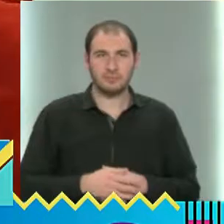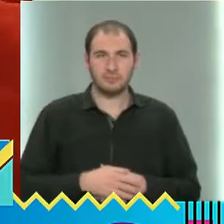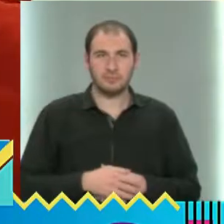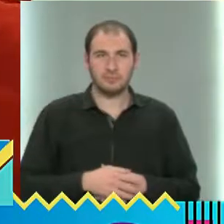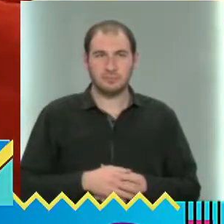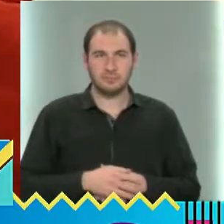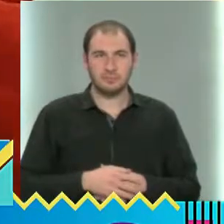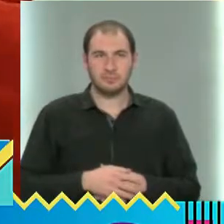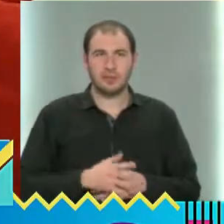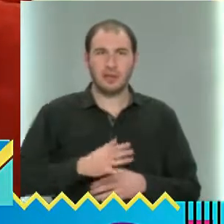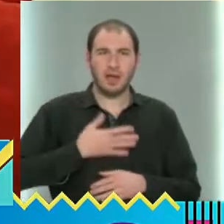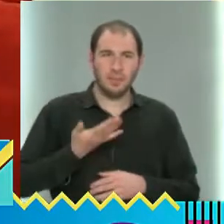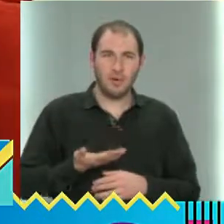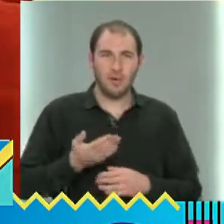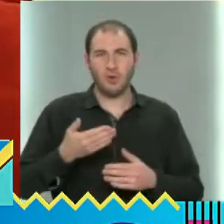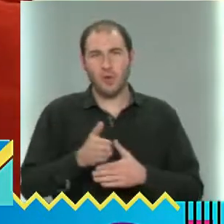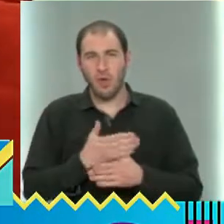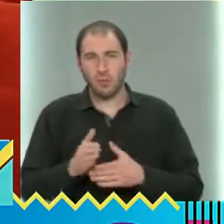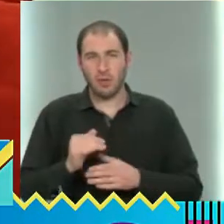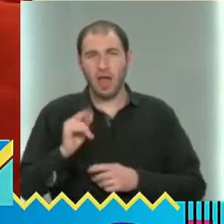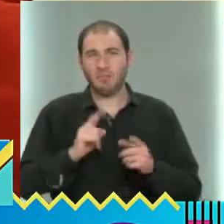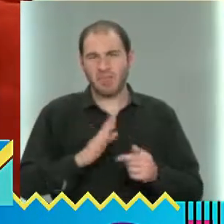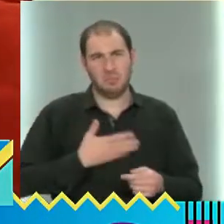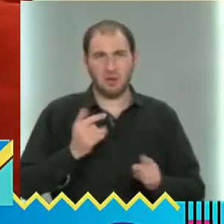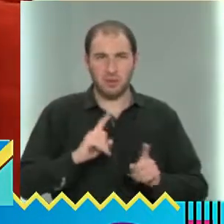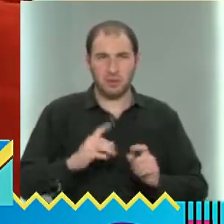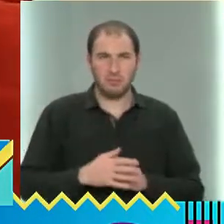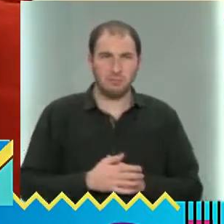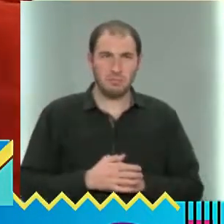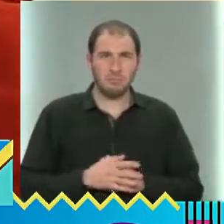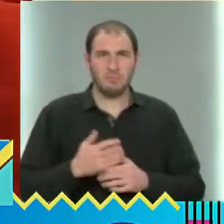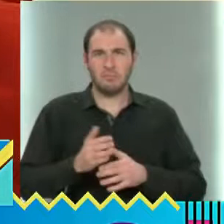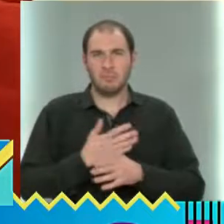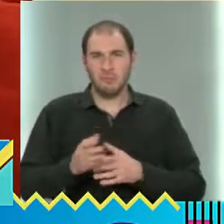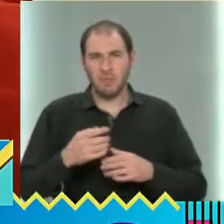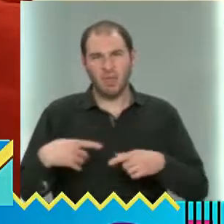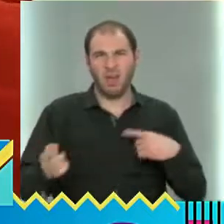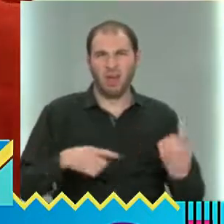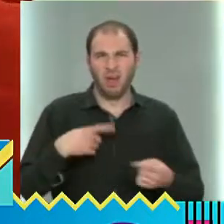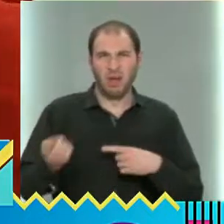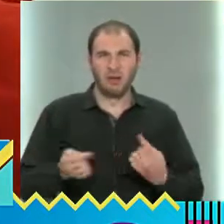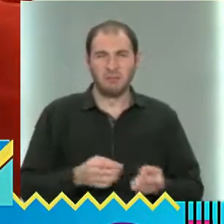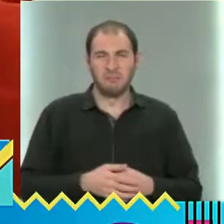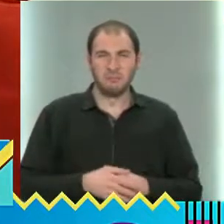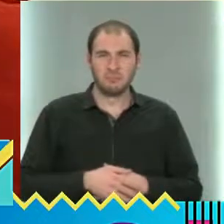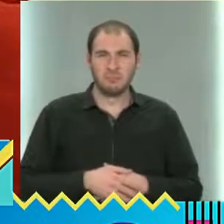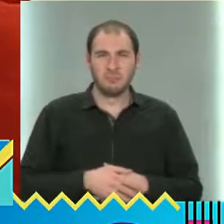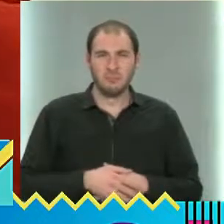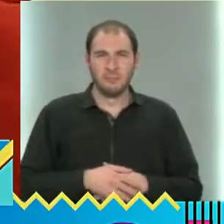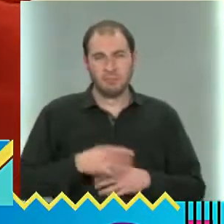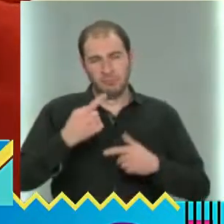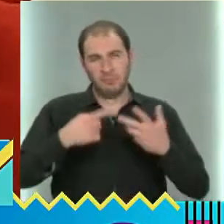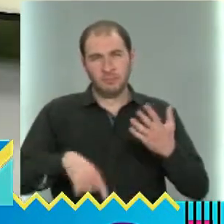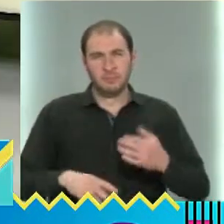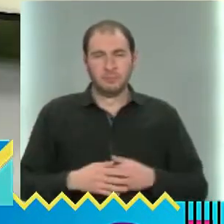con el amor o la pareja, que no siempre es el amor, ¿viste? Entonces esas parejas desavenidas y avenidas y